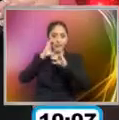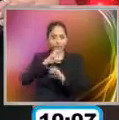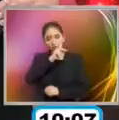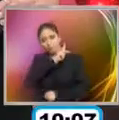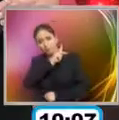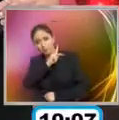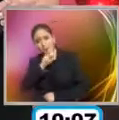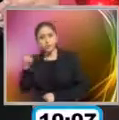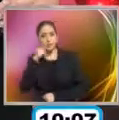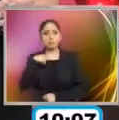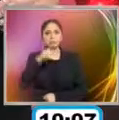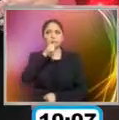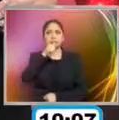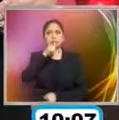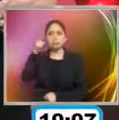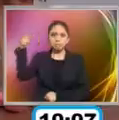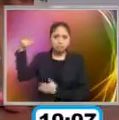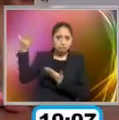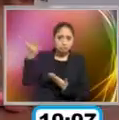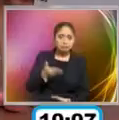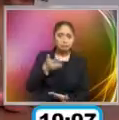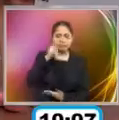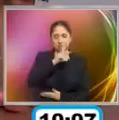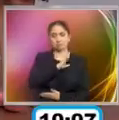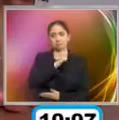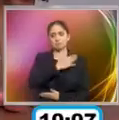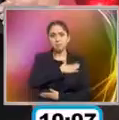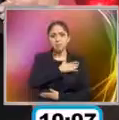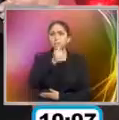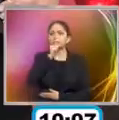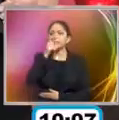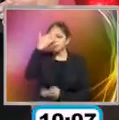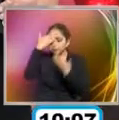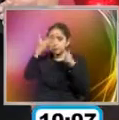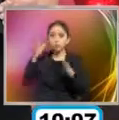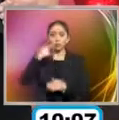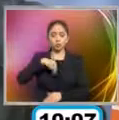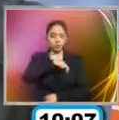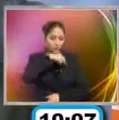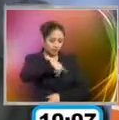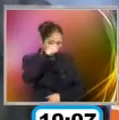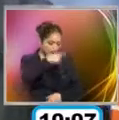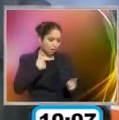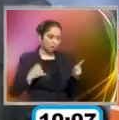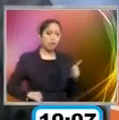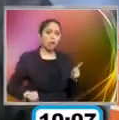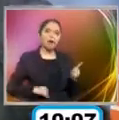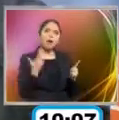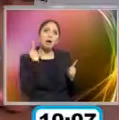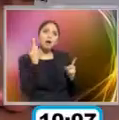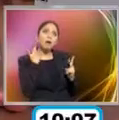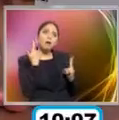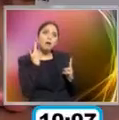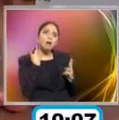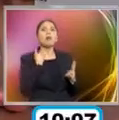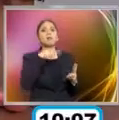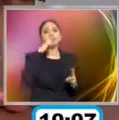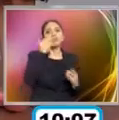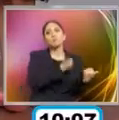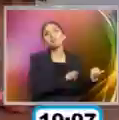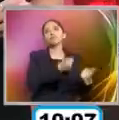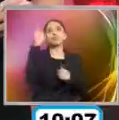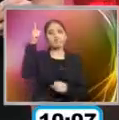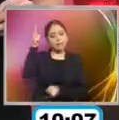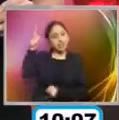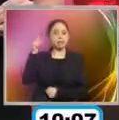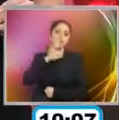que a veces no han llegado a España por lo lejos que estamos y que a nosotros viniendo ya aquí nos han gustado mucho, hemos conocido música nueva y es un poco una